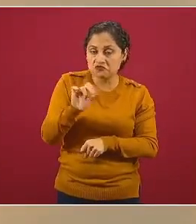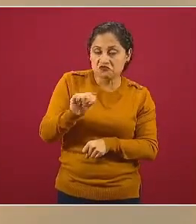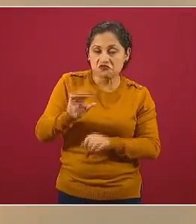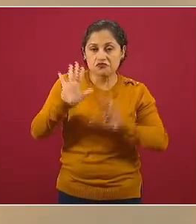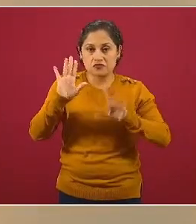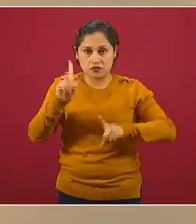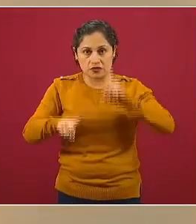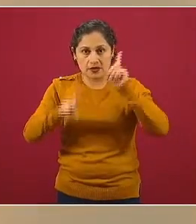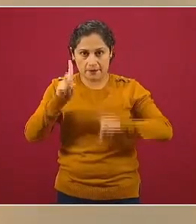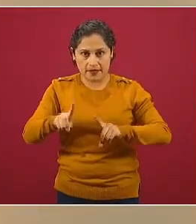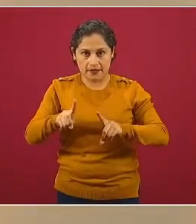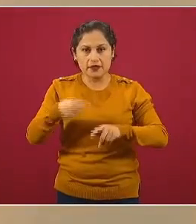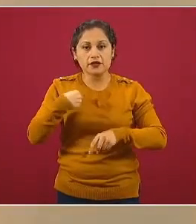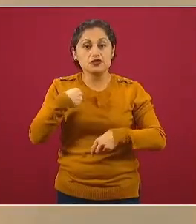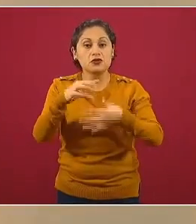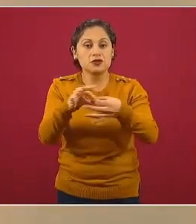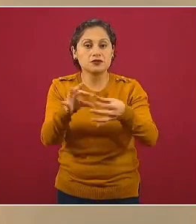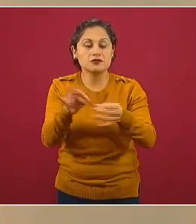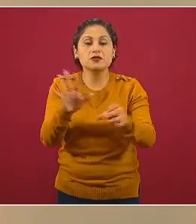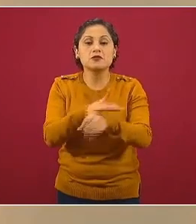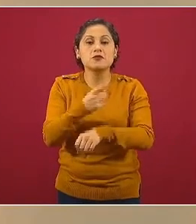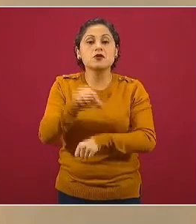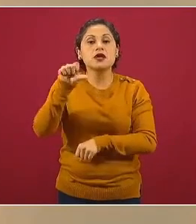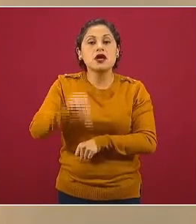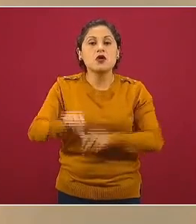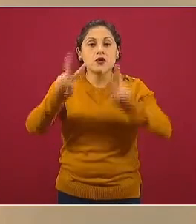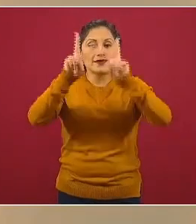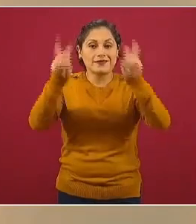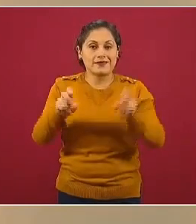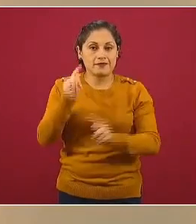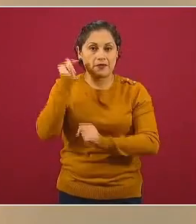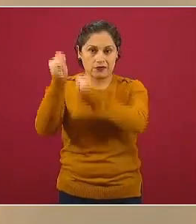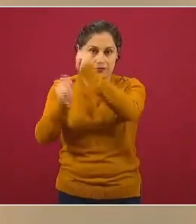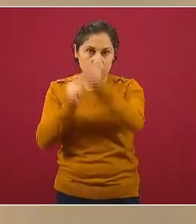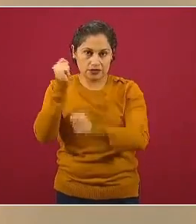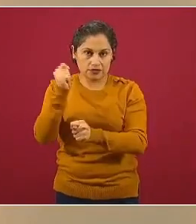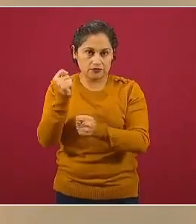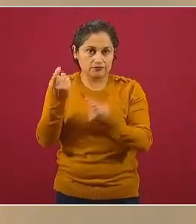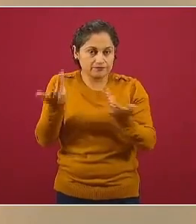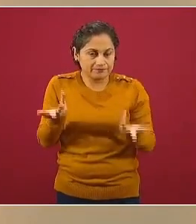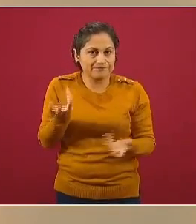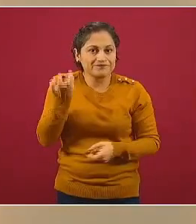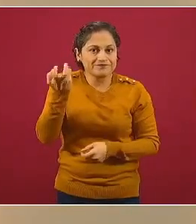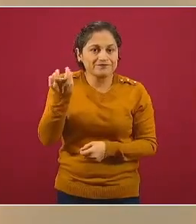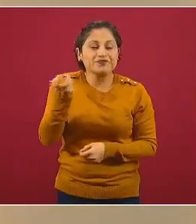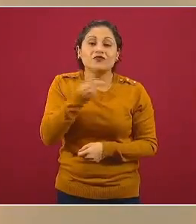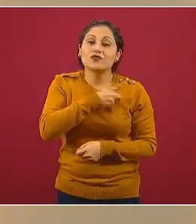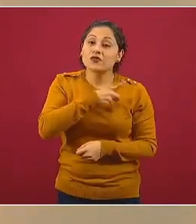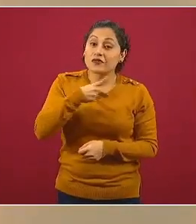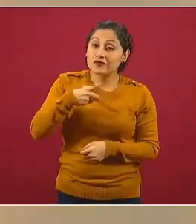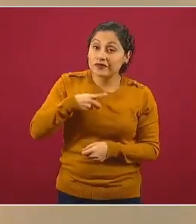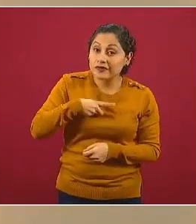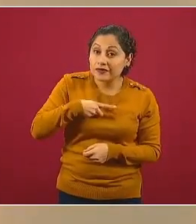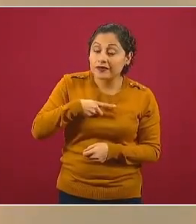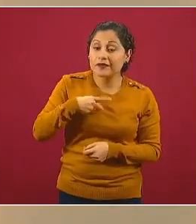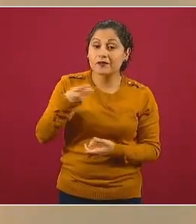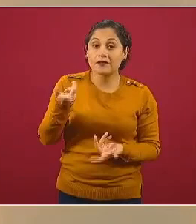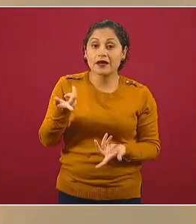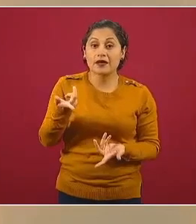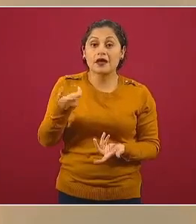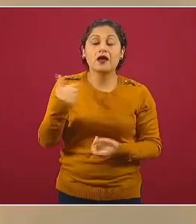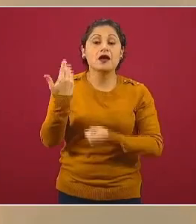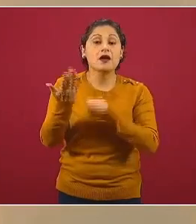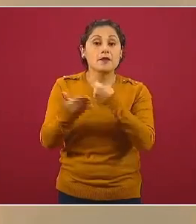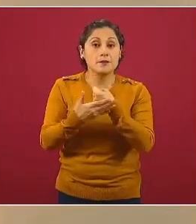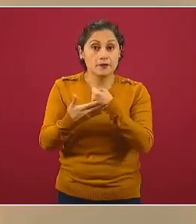sector turístico tiene mucho que ver con las oportunidades de empezar a